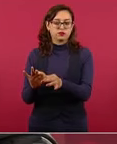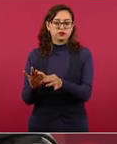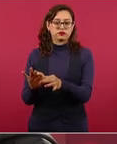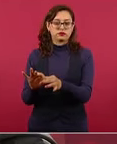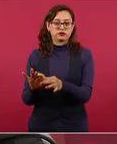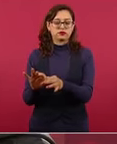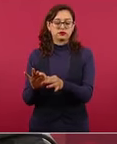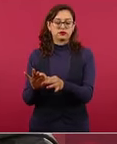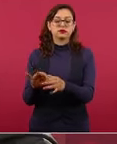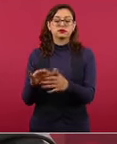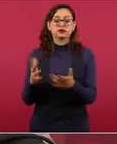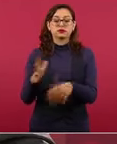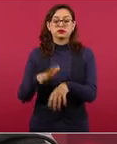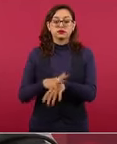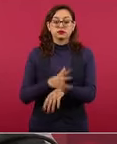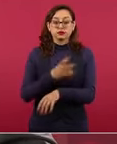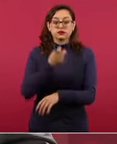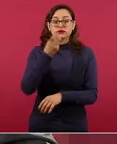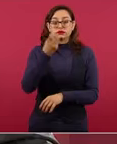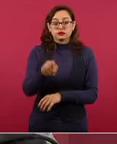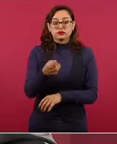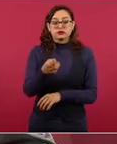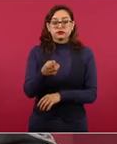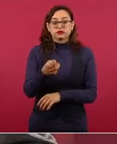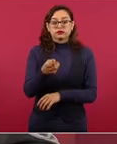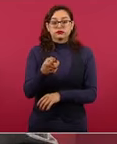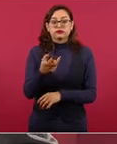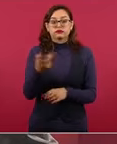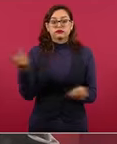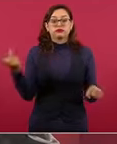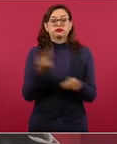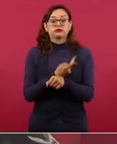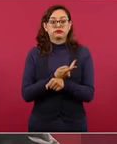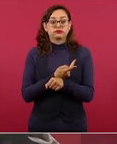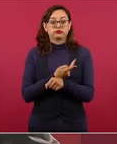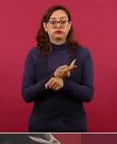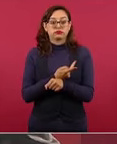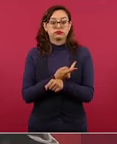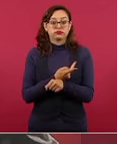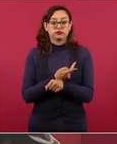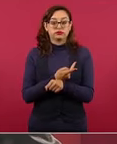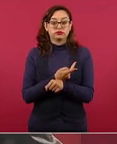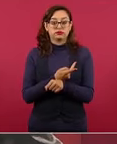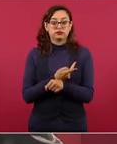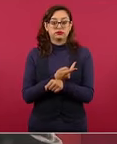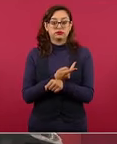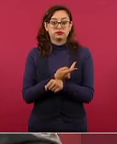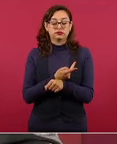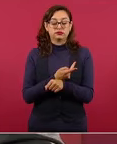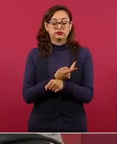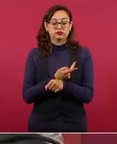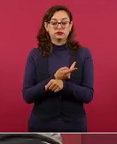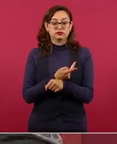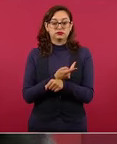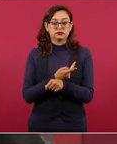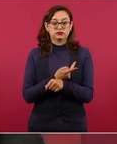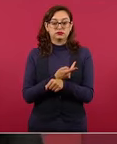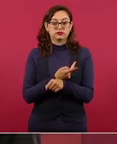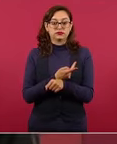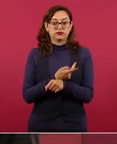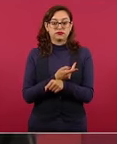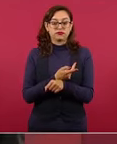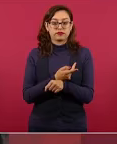en el caso la defensa no pudieron cuando estaba en su apogeo la